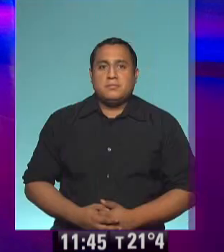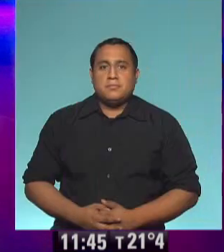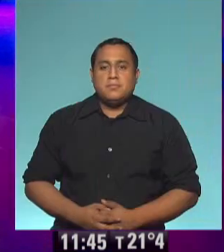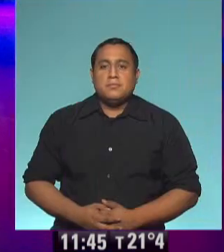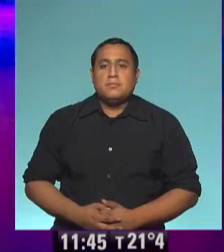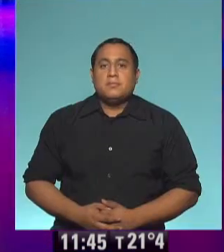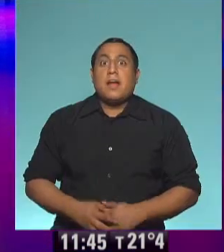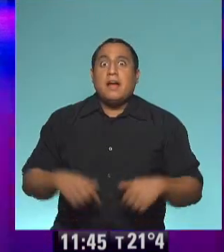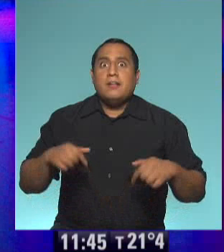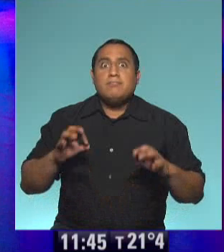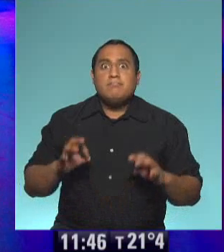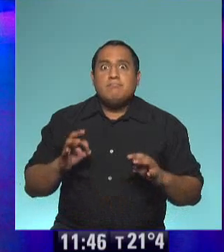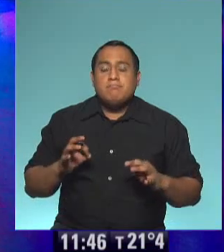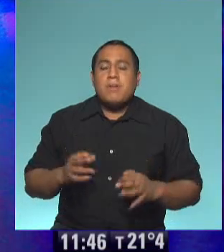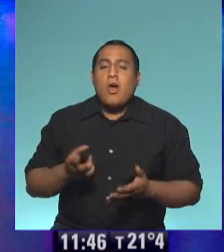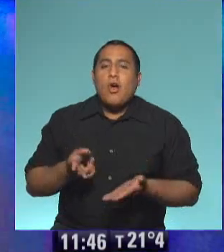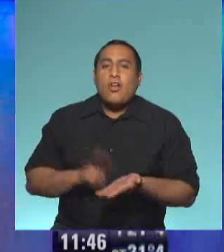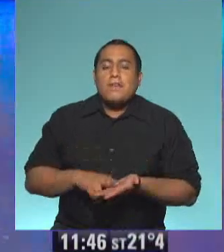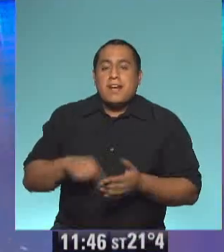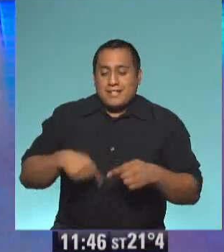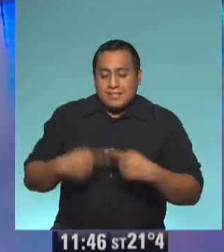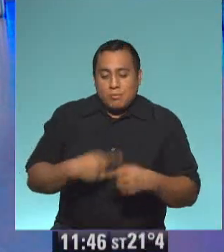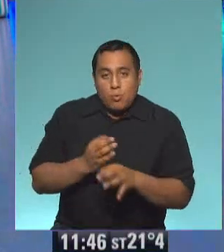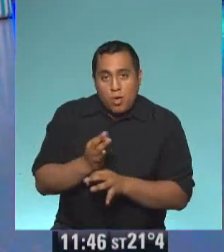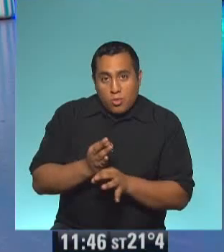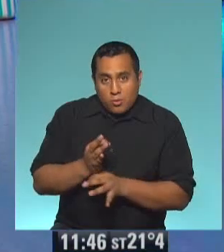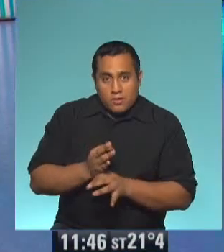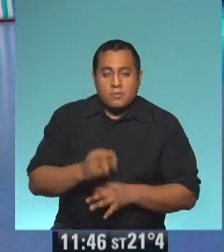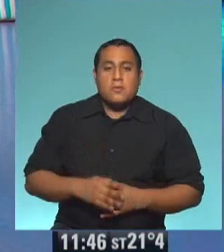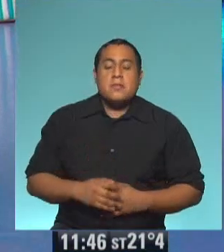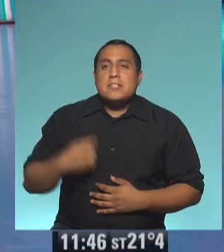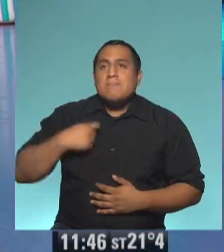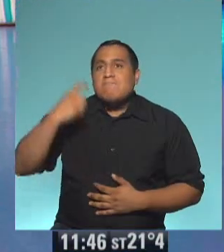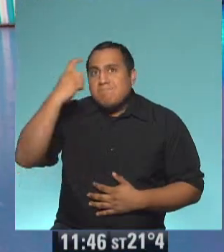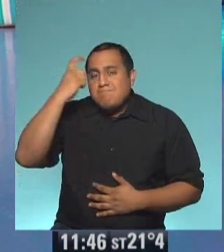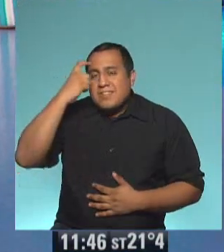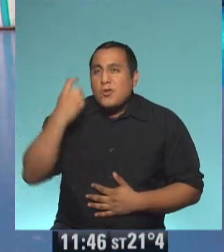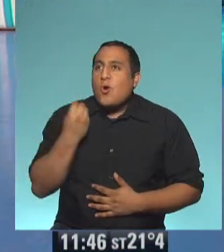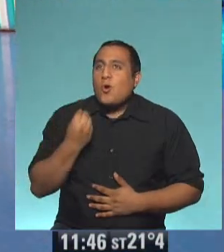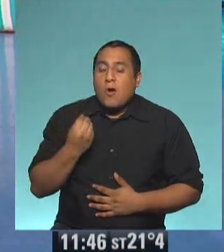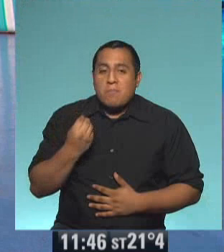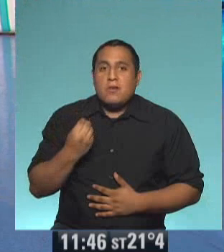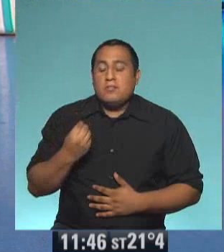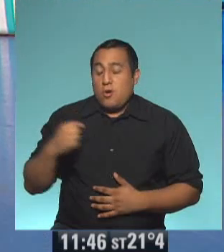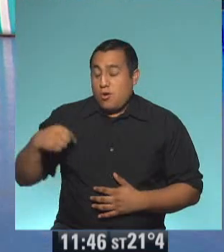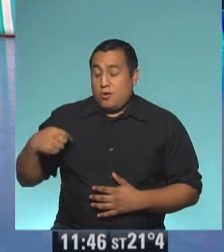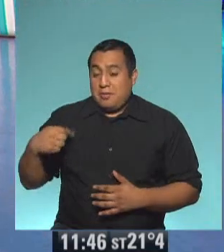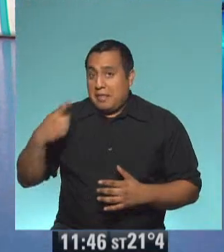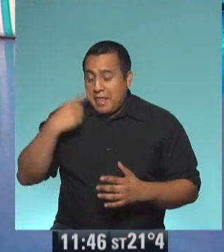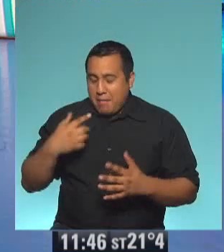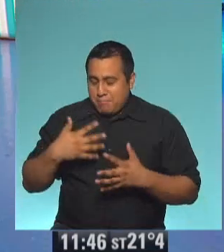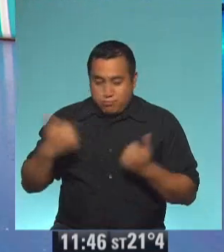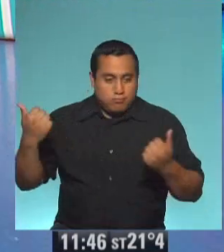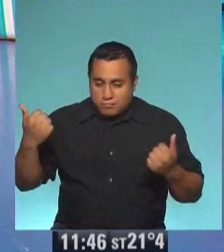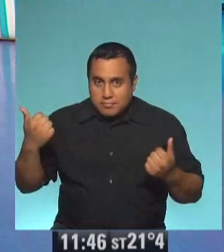mesa. Y aquí estamos de nuevo en Seguimos Educando. Y pienso, ¿no? ¿Cómo está pasando? No solo el día de hoy que se nos está pasando volando,